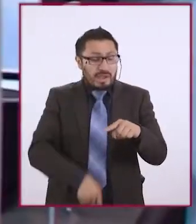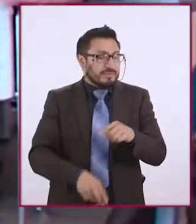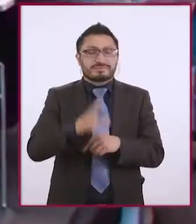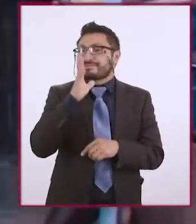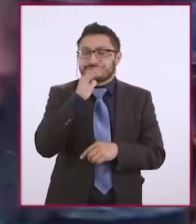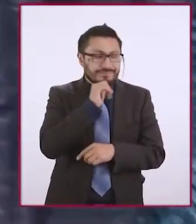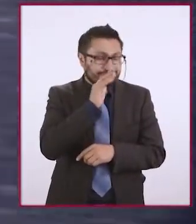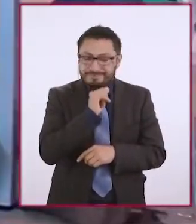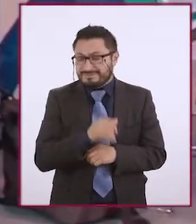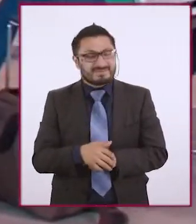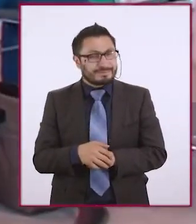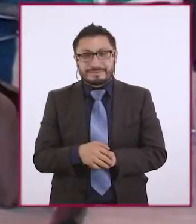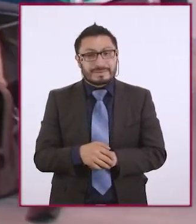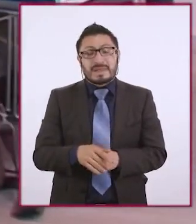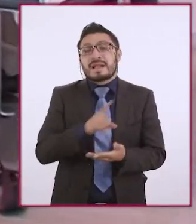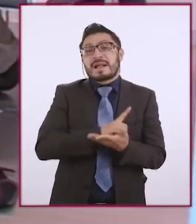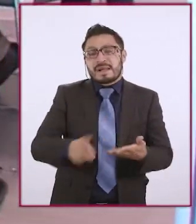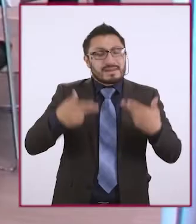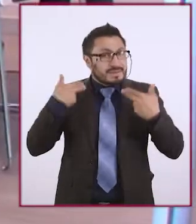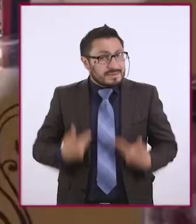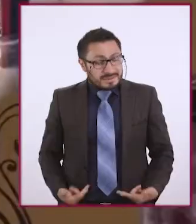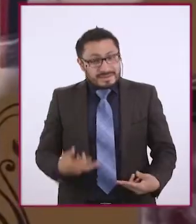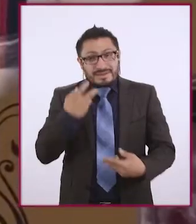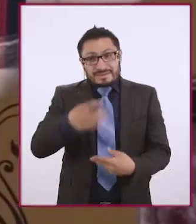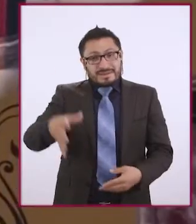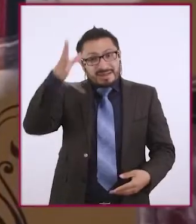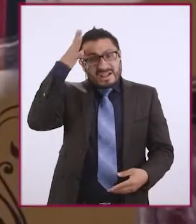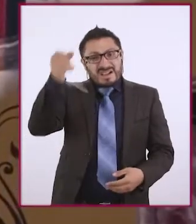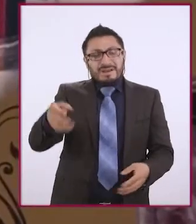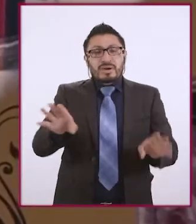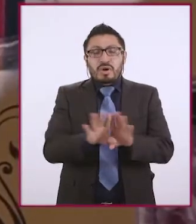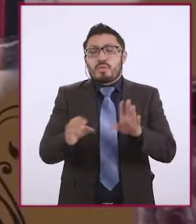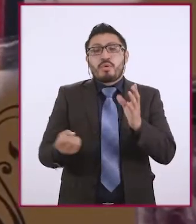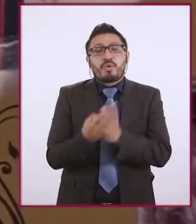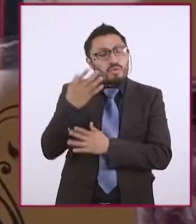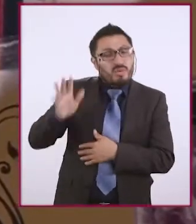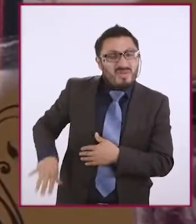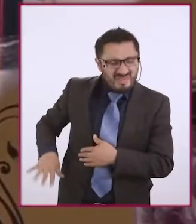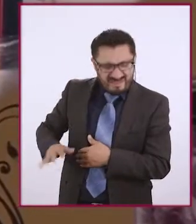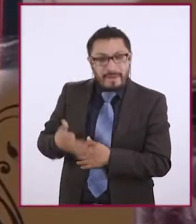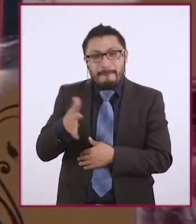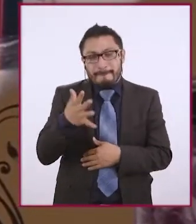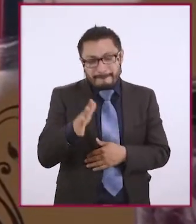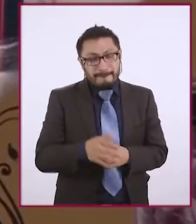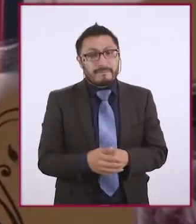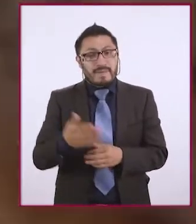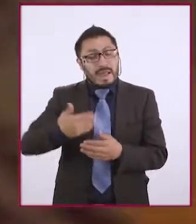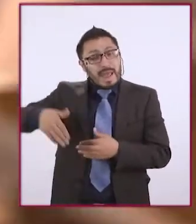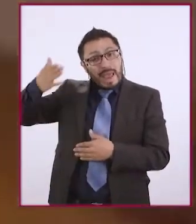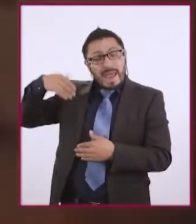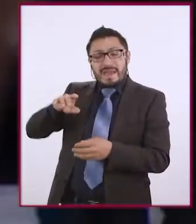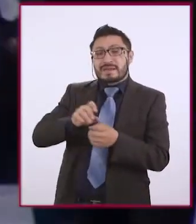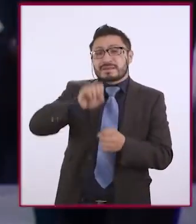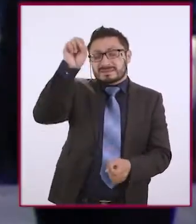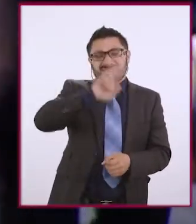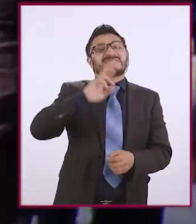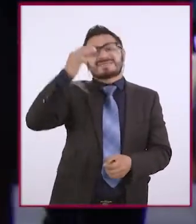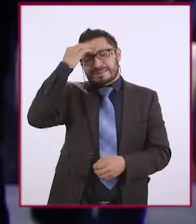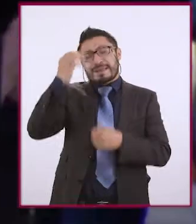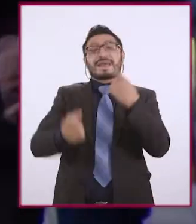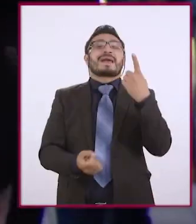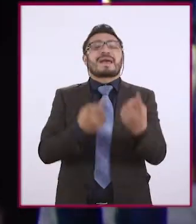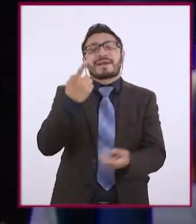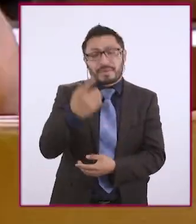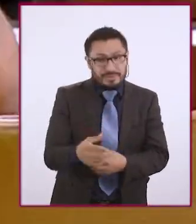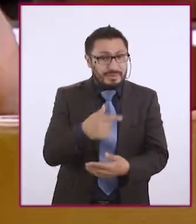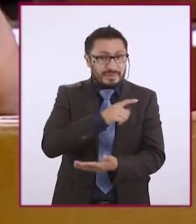quitar. Los derechos humanos es un concepto relativamente nuevo. En el pasado, nuestra Constitución reconocía algunos